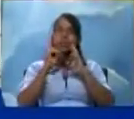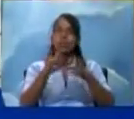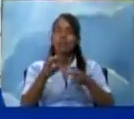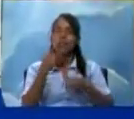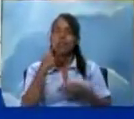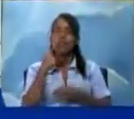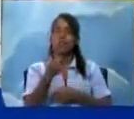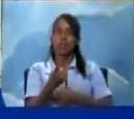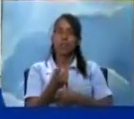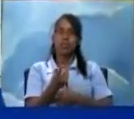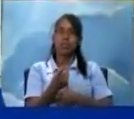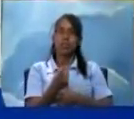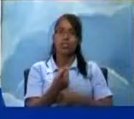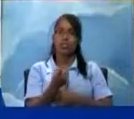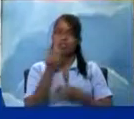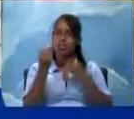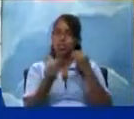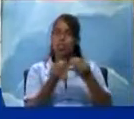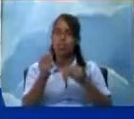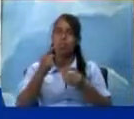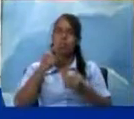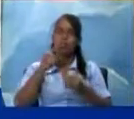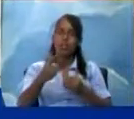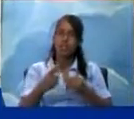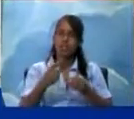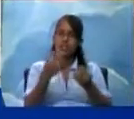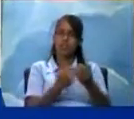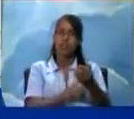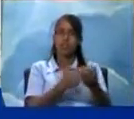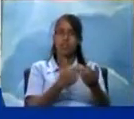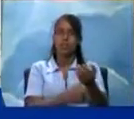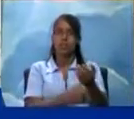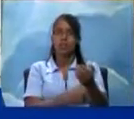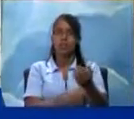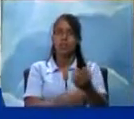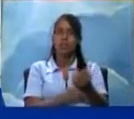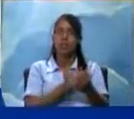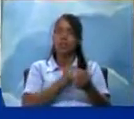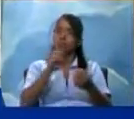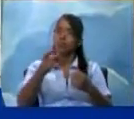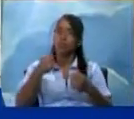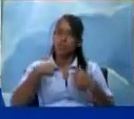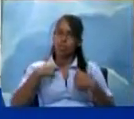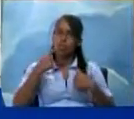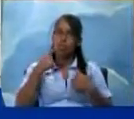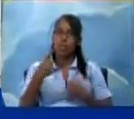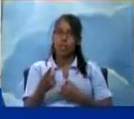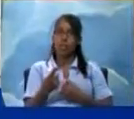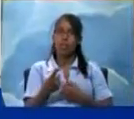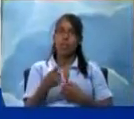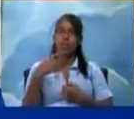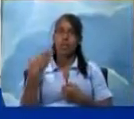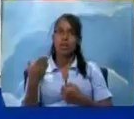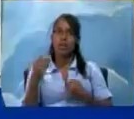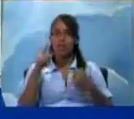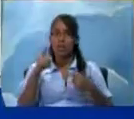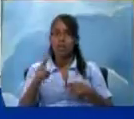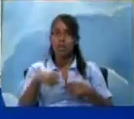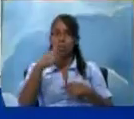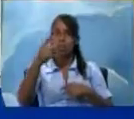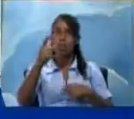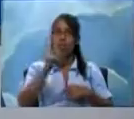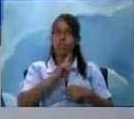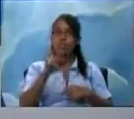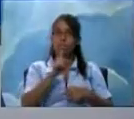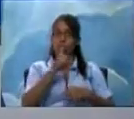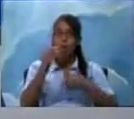responderá diciendo: ¿cómo le va a decir mi Señor? De cierto os digo que en